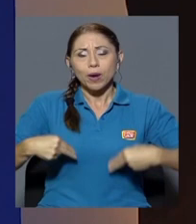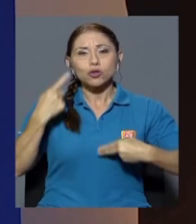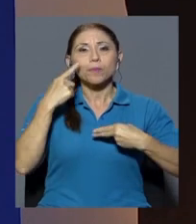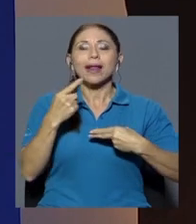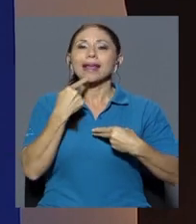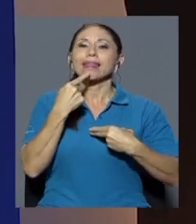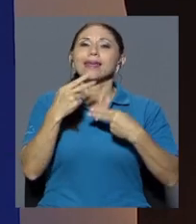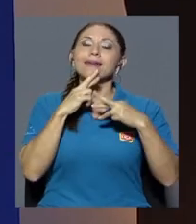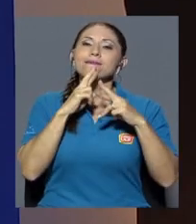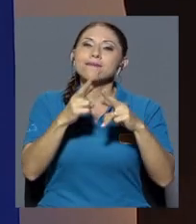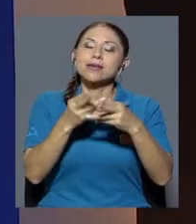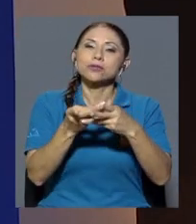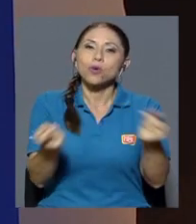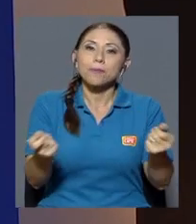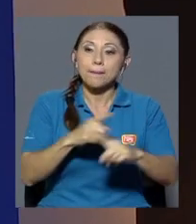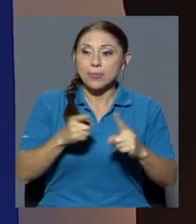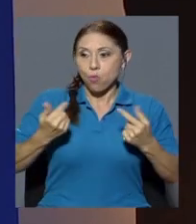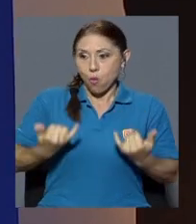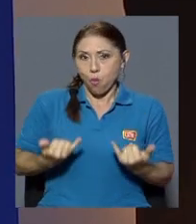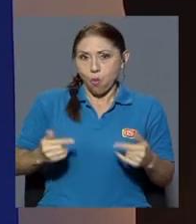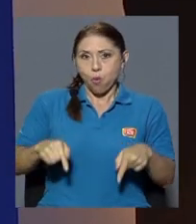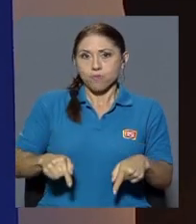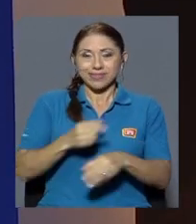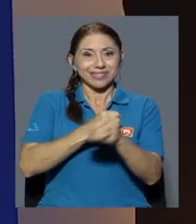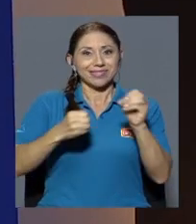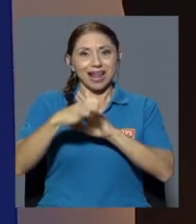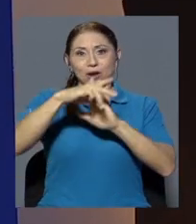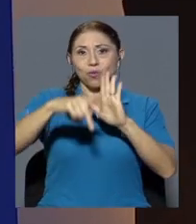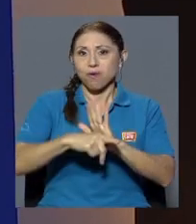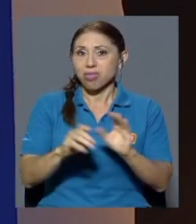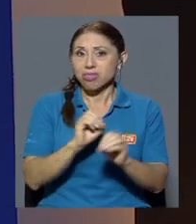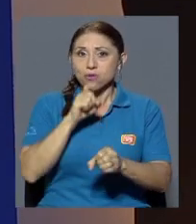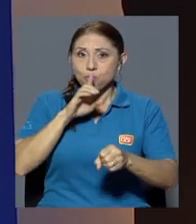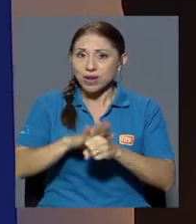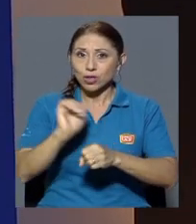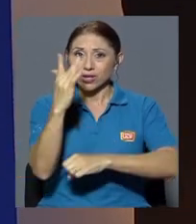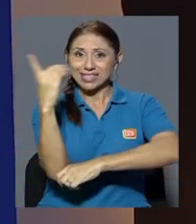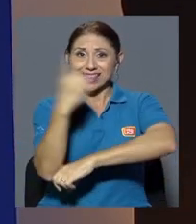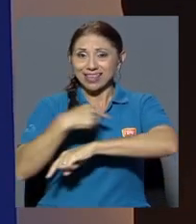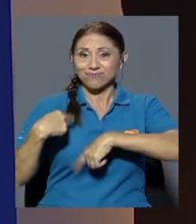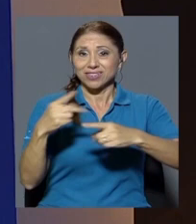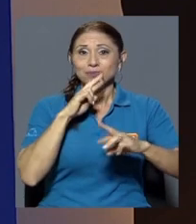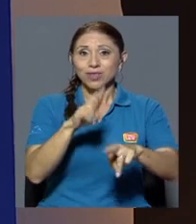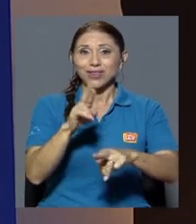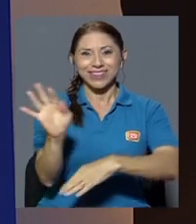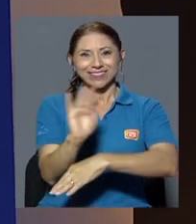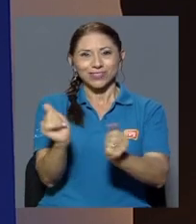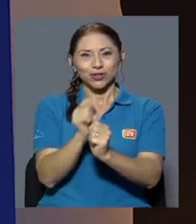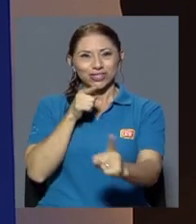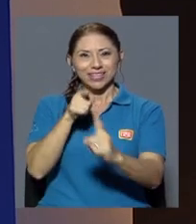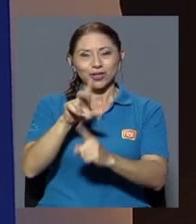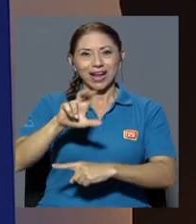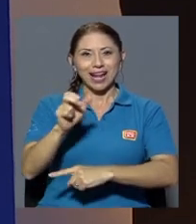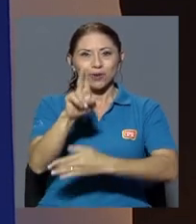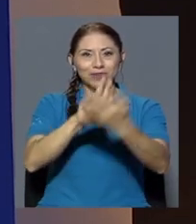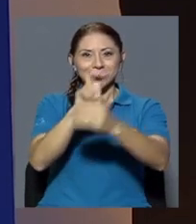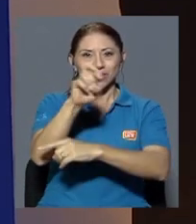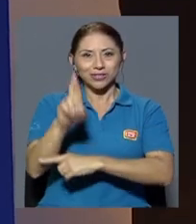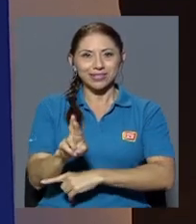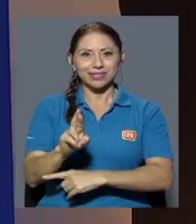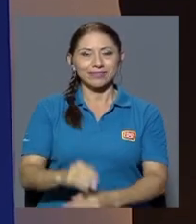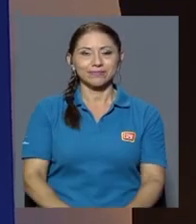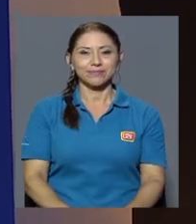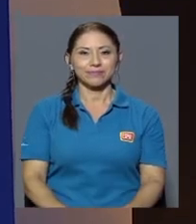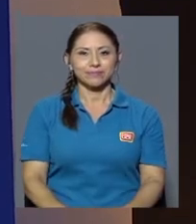hoy por hoy la sala no cumplió la tarea y tiene 15 días para responder estamos haciendo televisión con sentido en canal universidad de costa